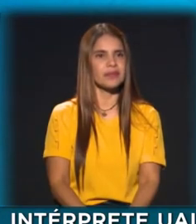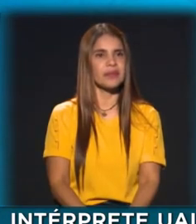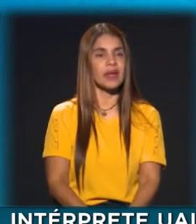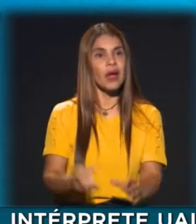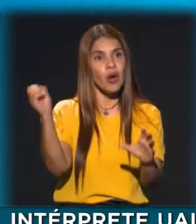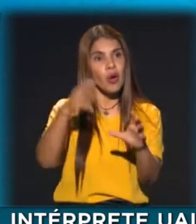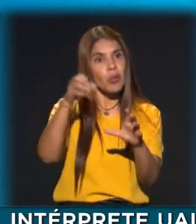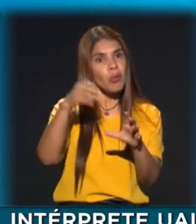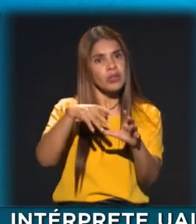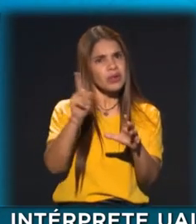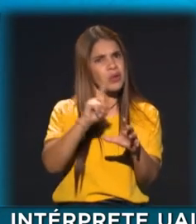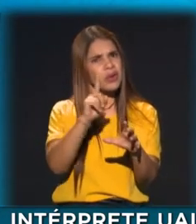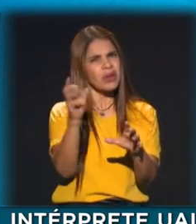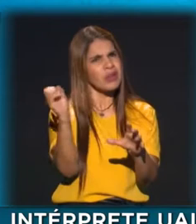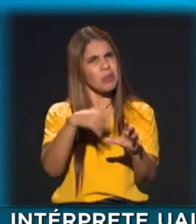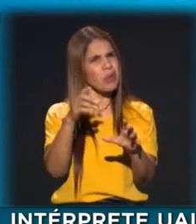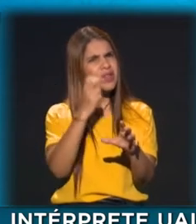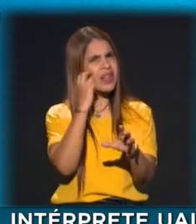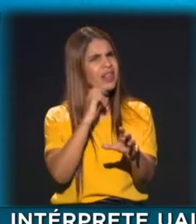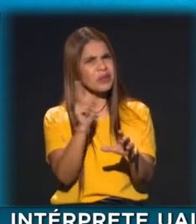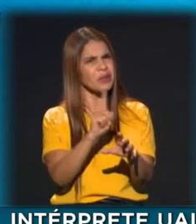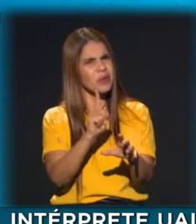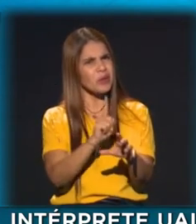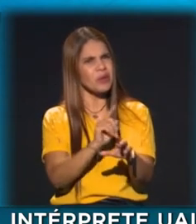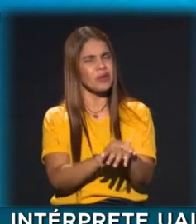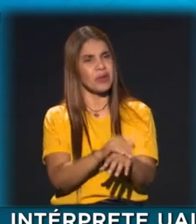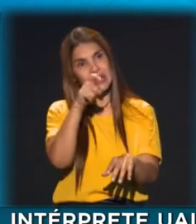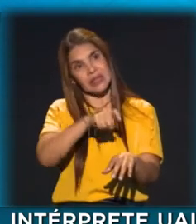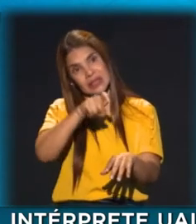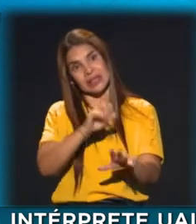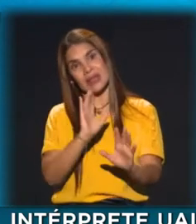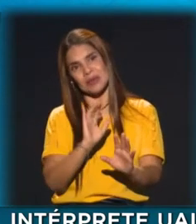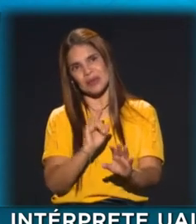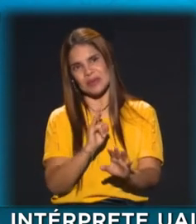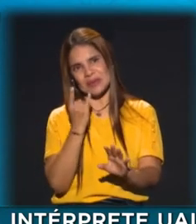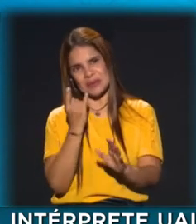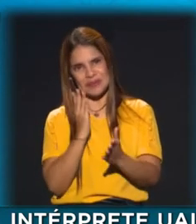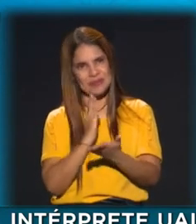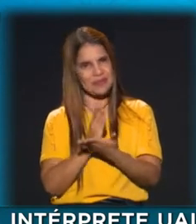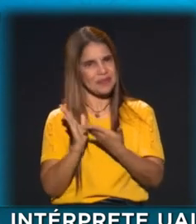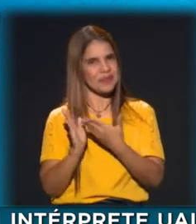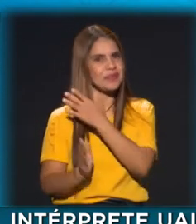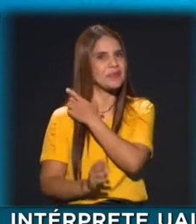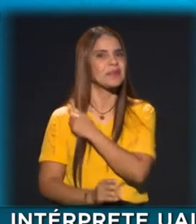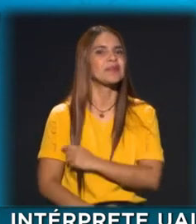Esa bolsita no, Ami. ¿Qué? La bolsa negra no. Sí, que la necesitamos para otra cosa.